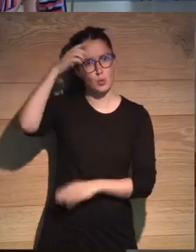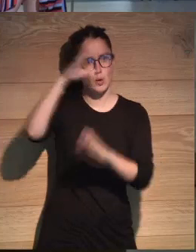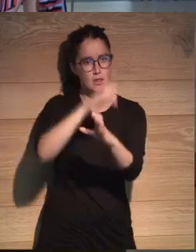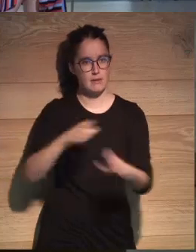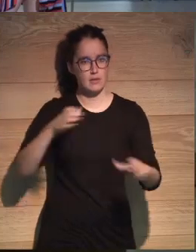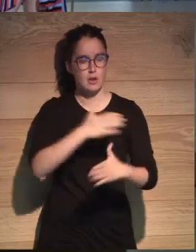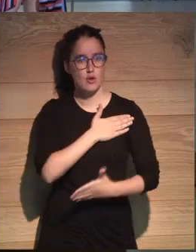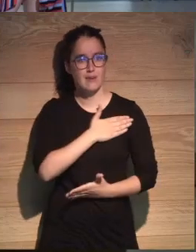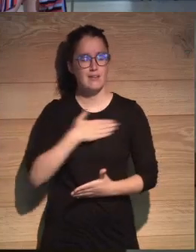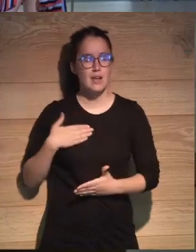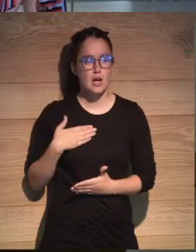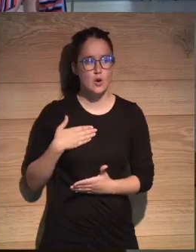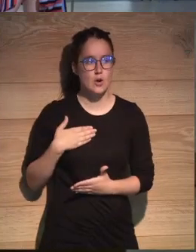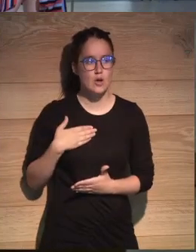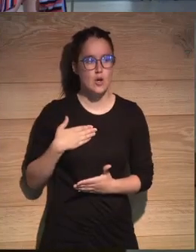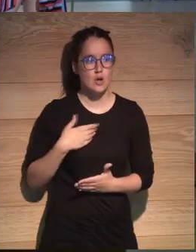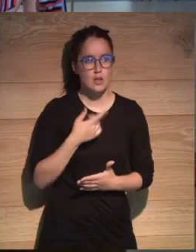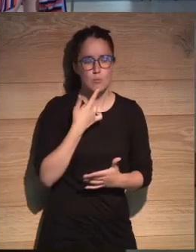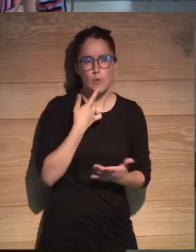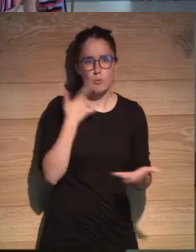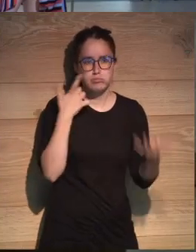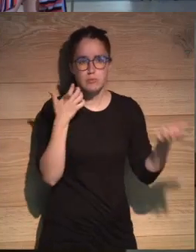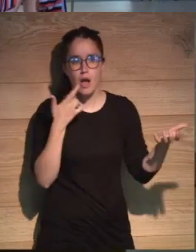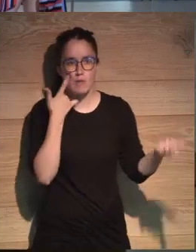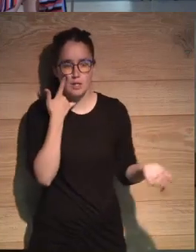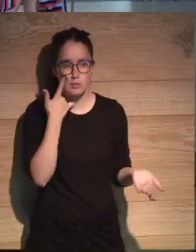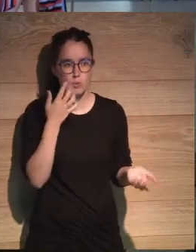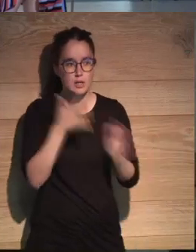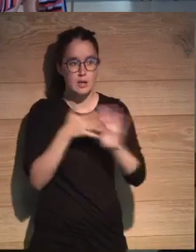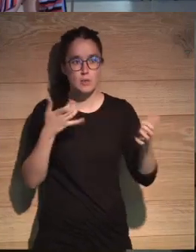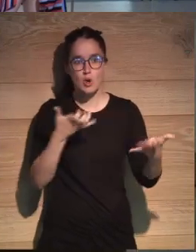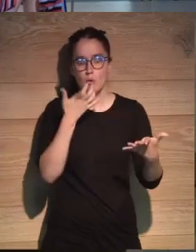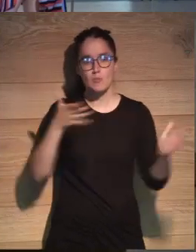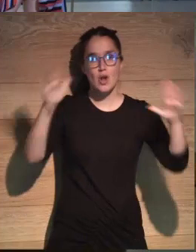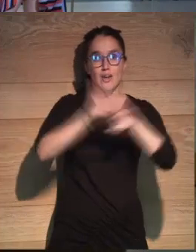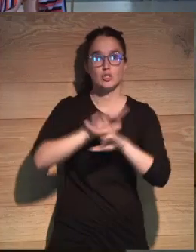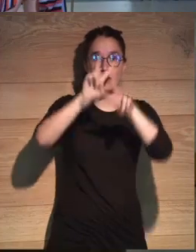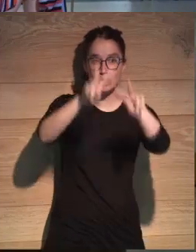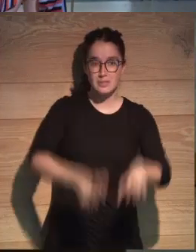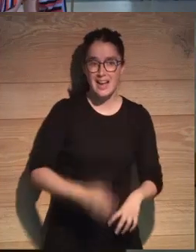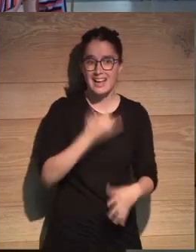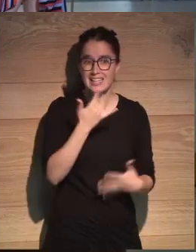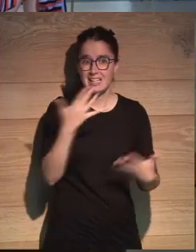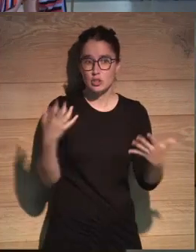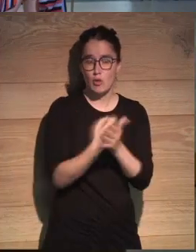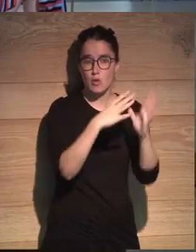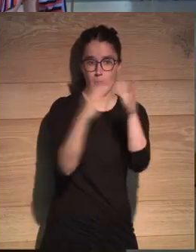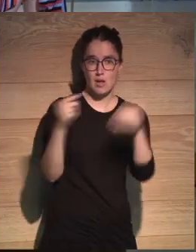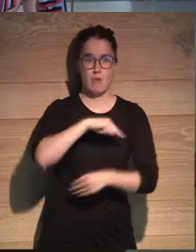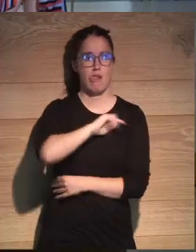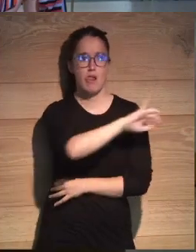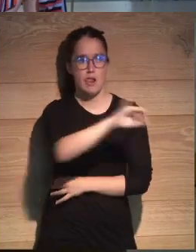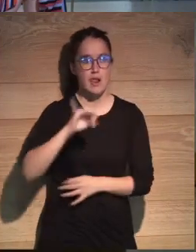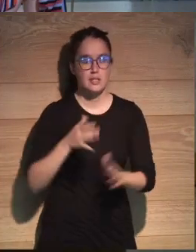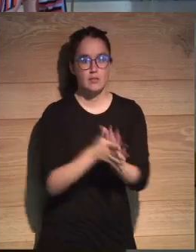y yo quiero poner negro sobre blanco muy rápido por ejemplo, la Noche de los Investigadores, que se hacen prácticamente todas las universidades españolas. Esto es